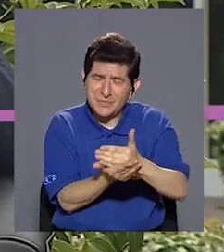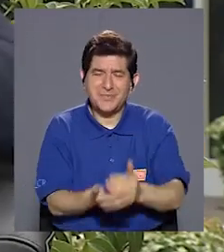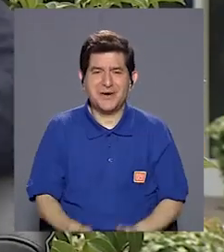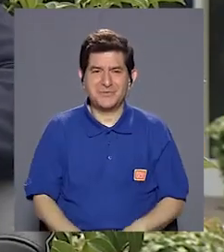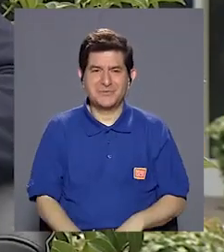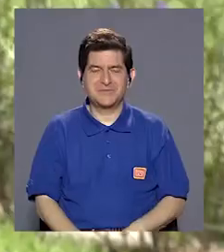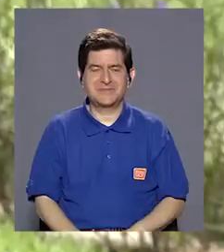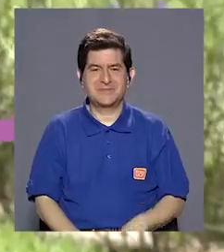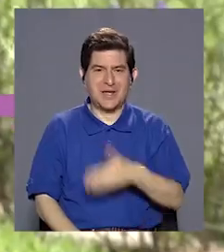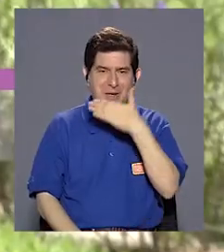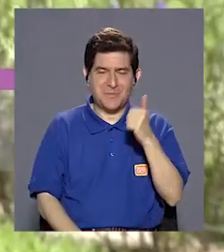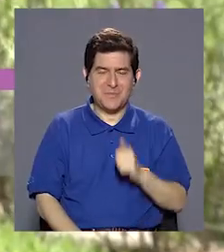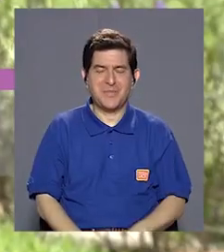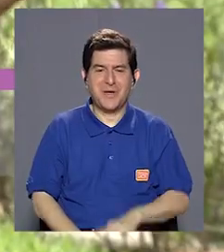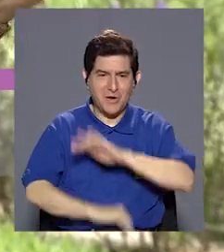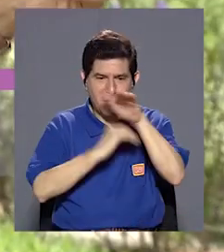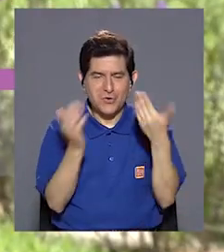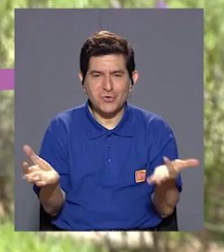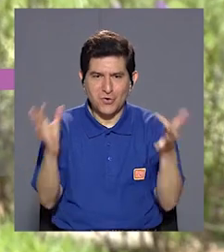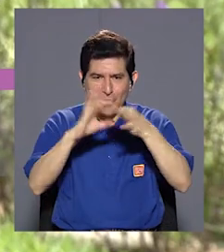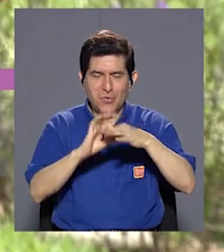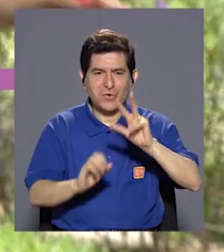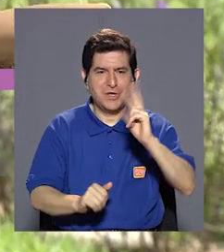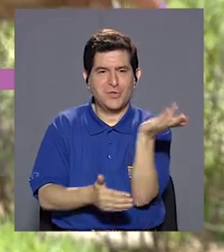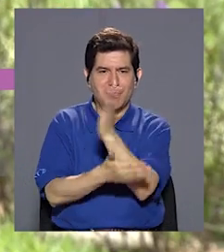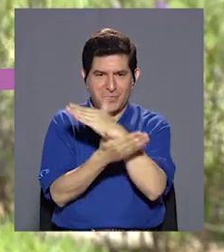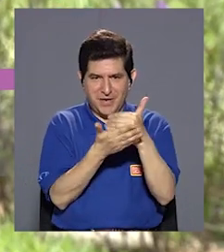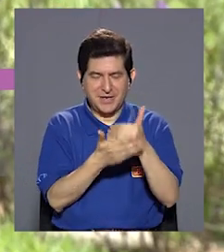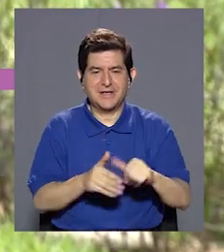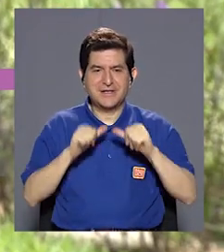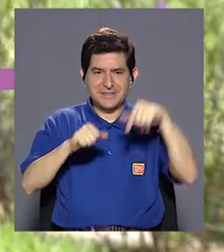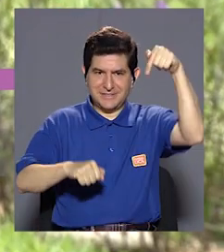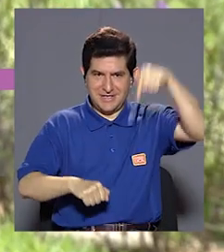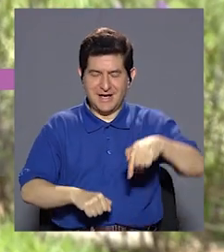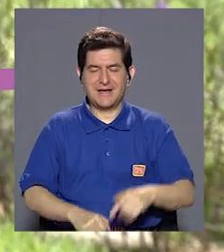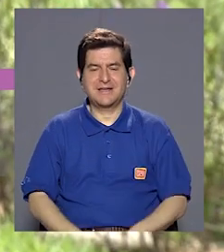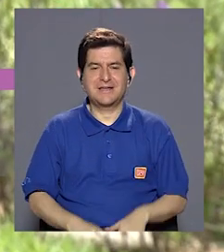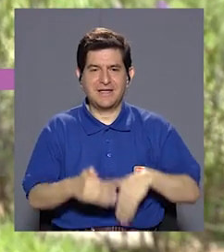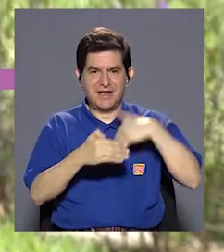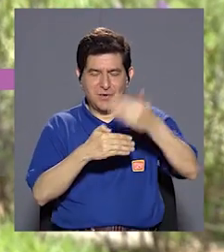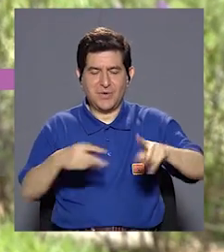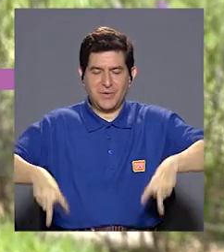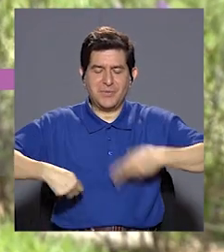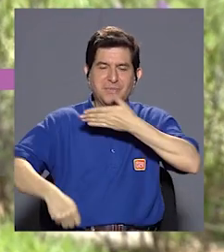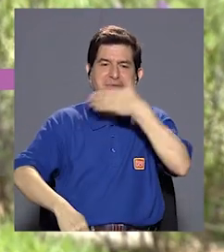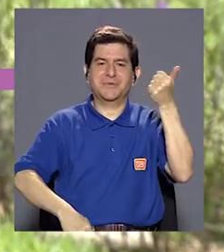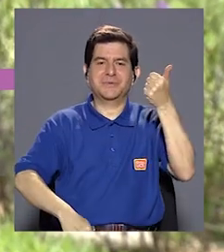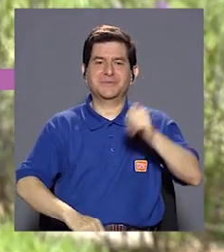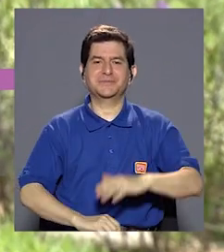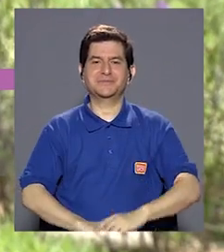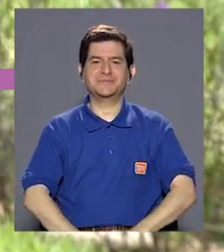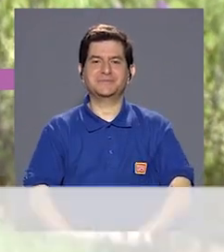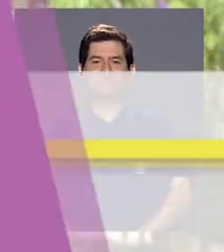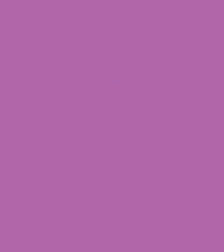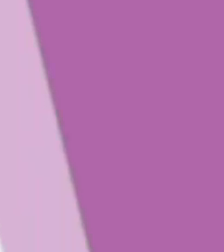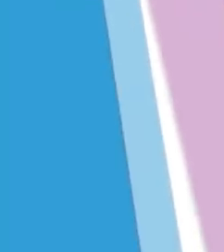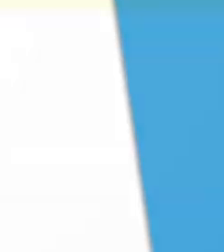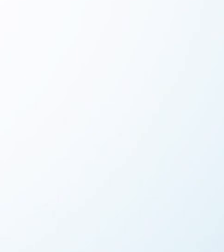pausa, okay. Mejor que nos queden los pasos juntitos en el tercer bloque. Perfecto. Quédese con nosotros y ya regresamos con más de Vivir